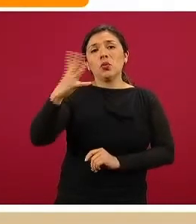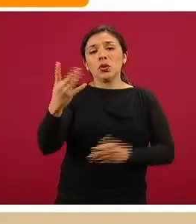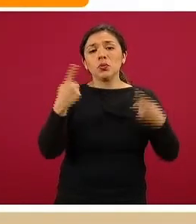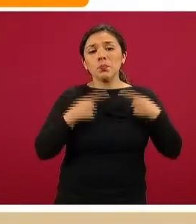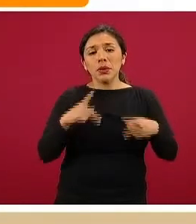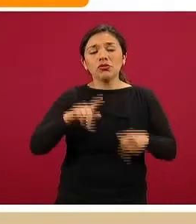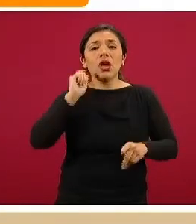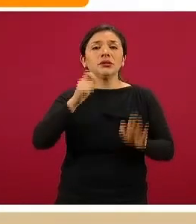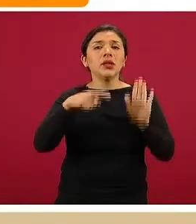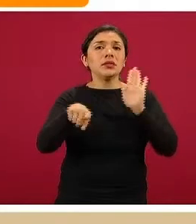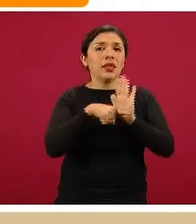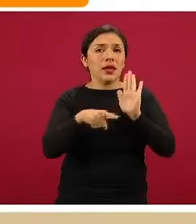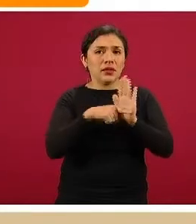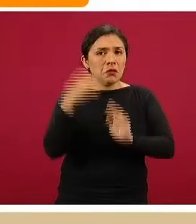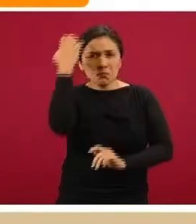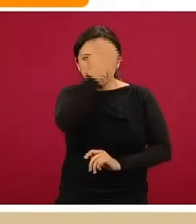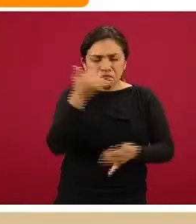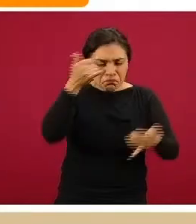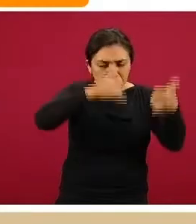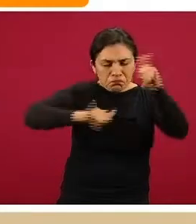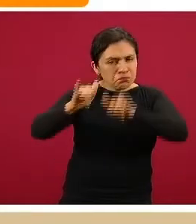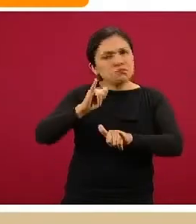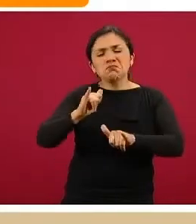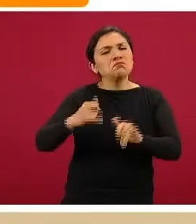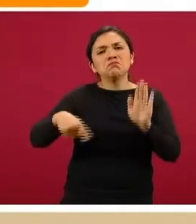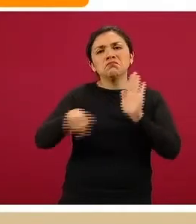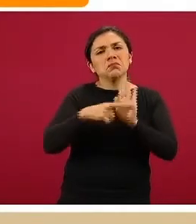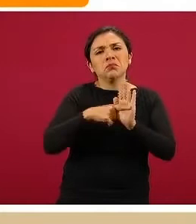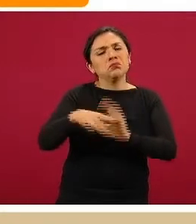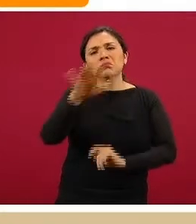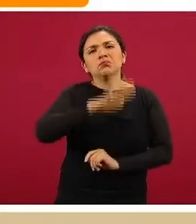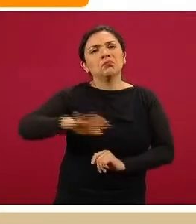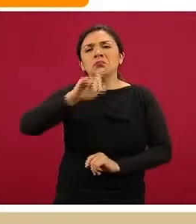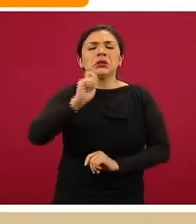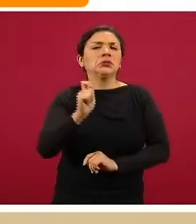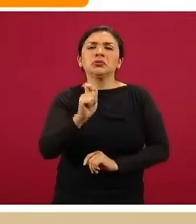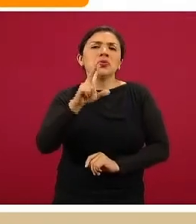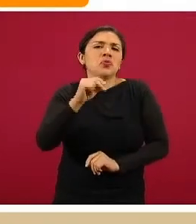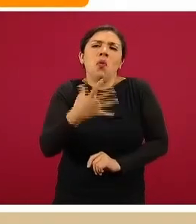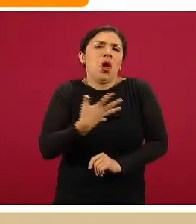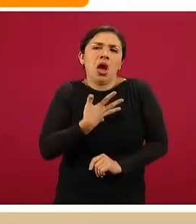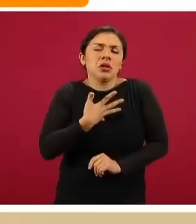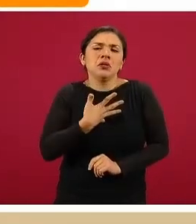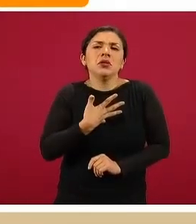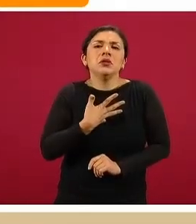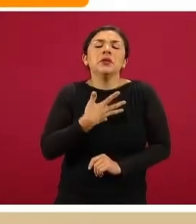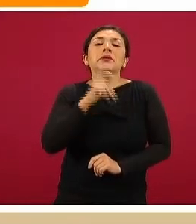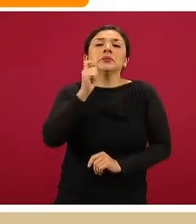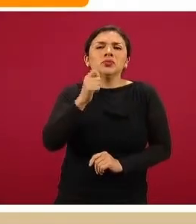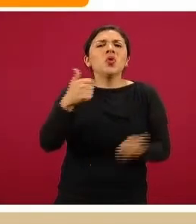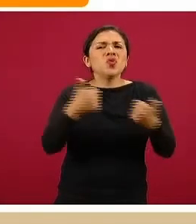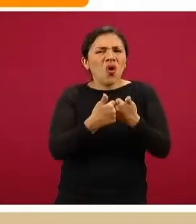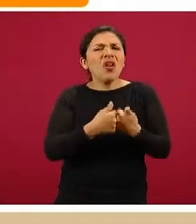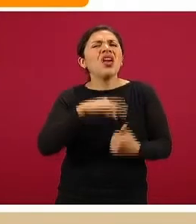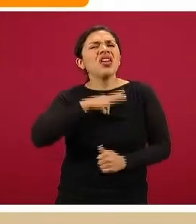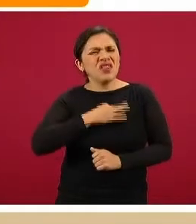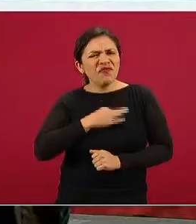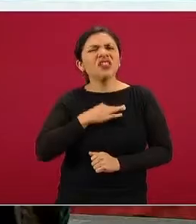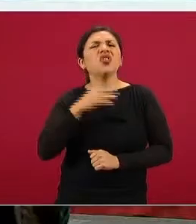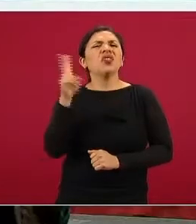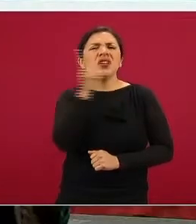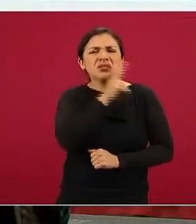889.134 han dado negativo a esta prueba, por lo tanto son casos descartados a pesar de que presentaron infección